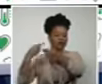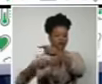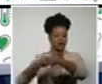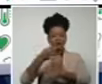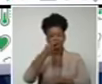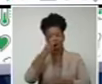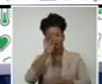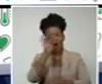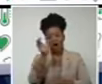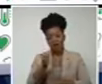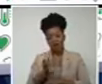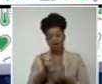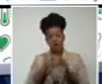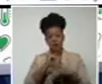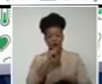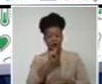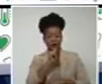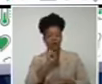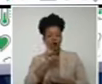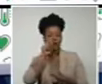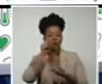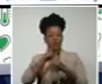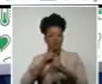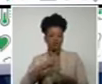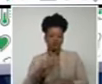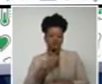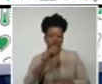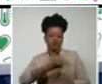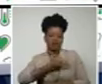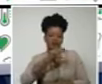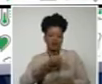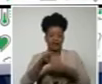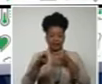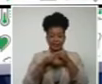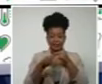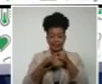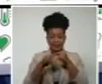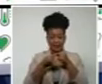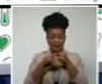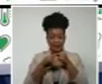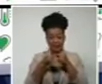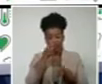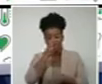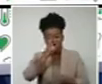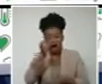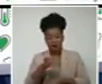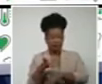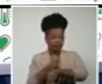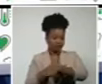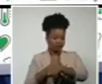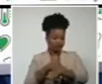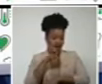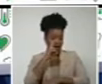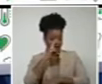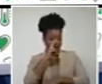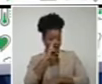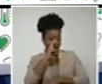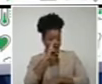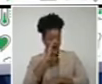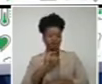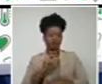es el objetivo de esta crónica, porque un acercamiento al continente negro, dueño de un gran tesoro cultural y de recursos naturales y sin